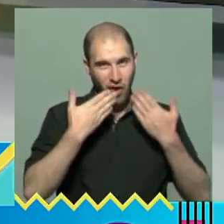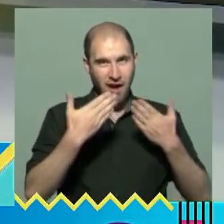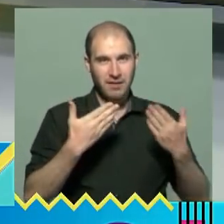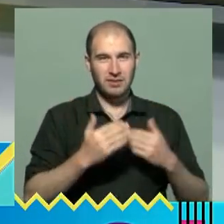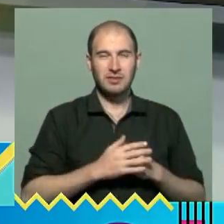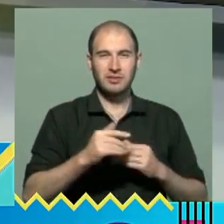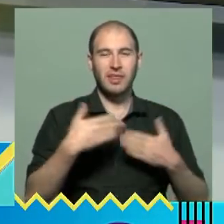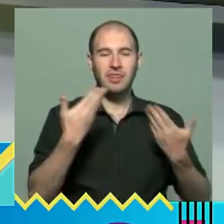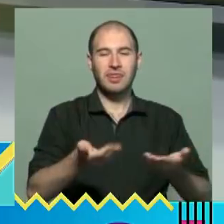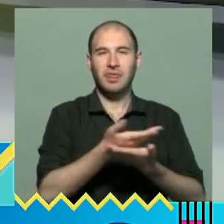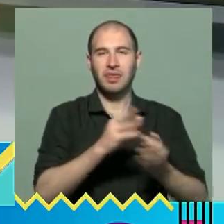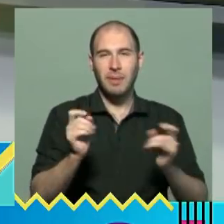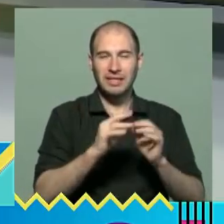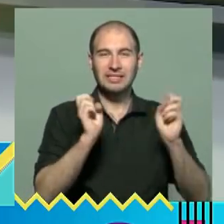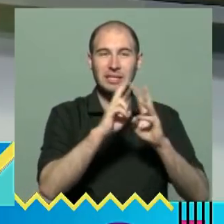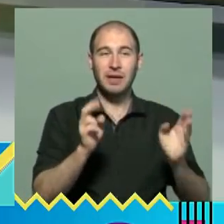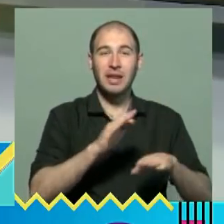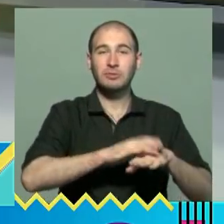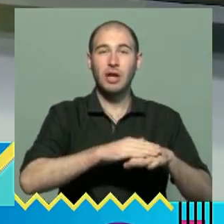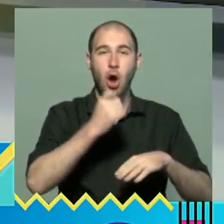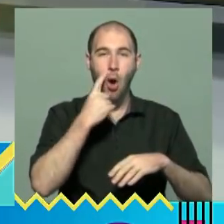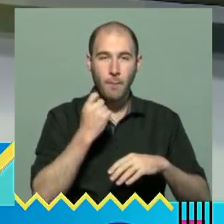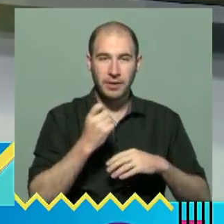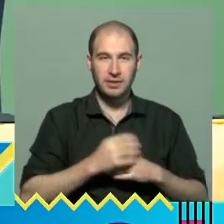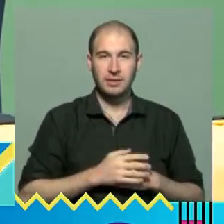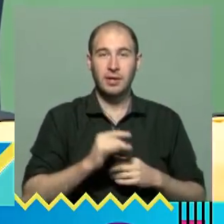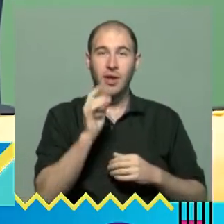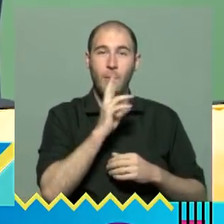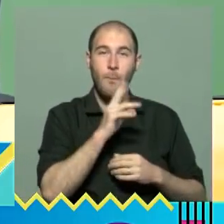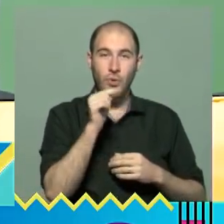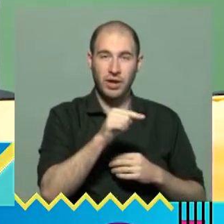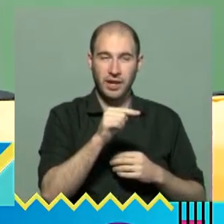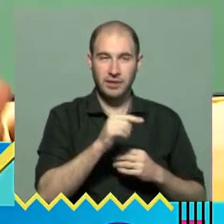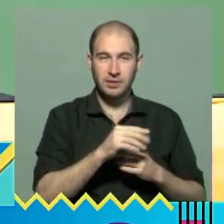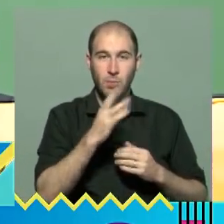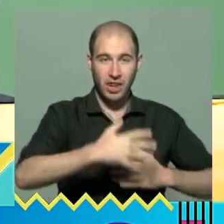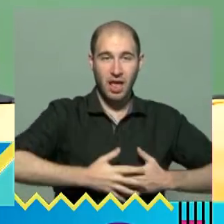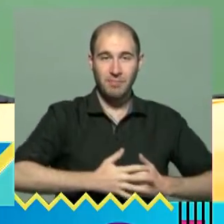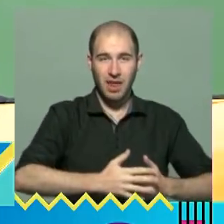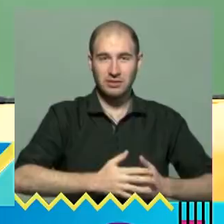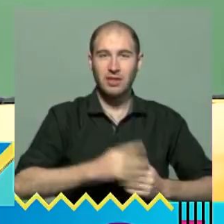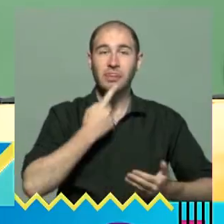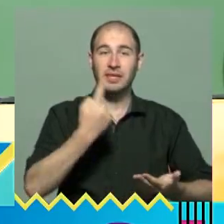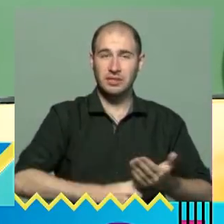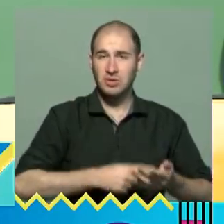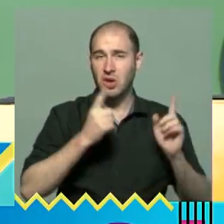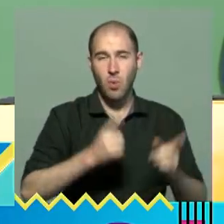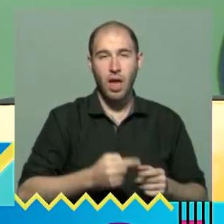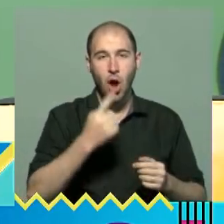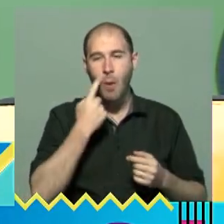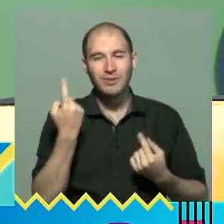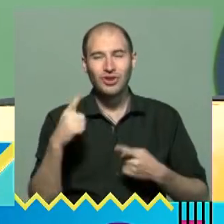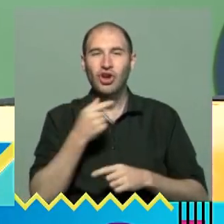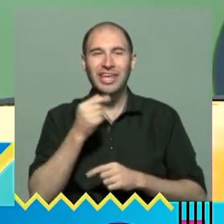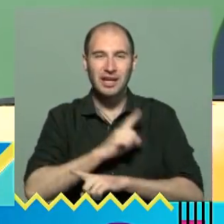queremos llevarla al debate tiene que ver con el rol del hombre, tanto cuando la mujer al quedarse embarazada decide tener, pero el hombre no